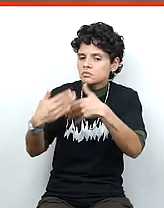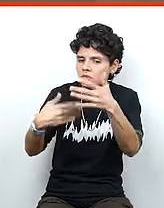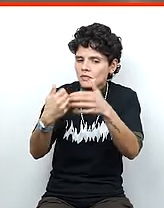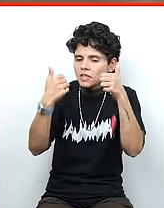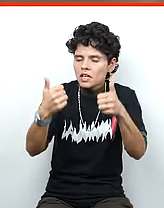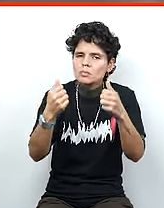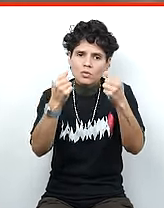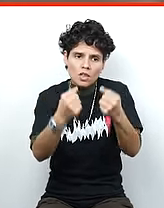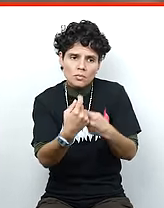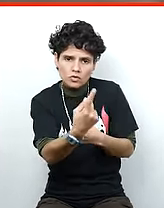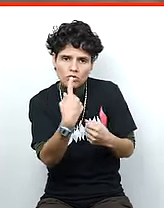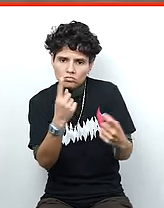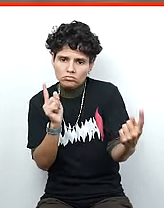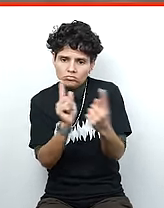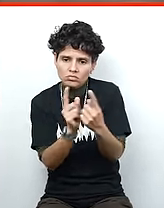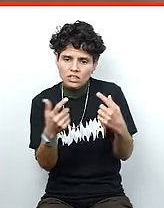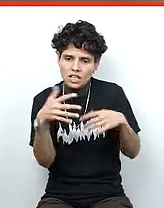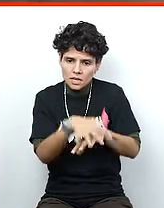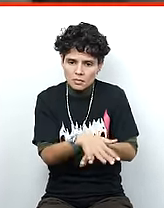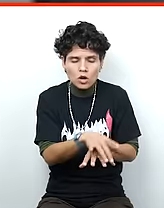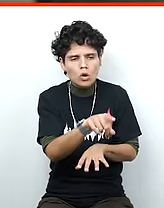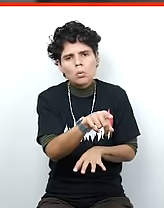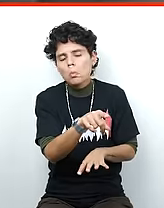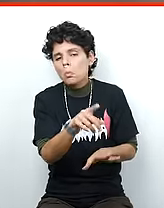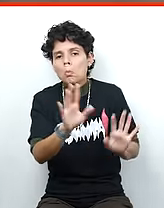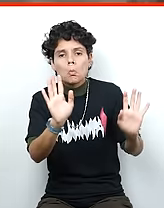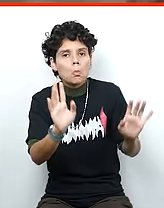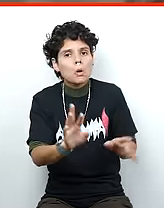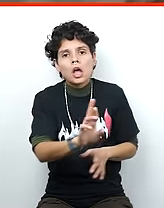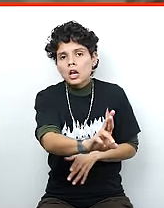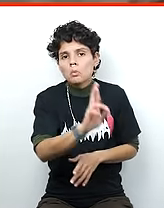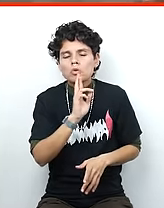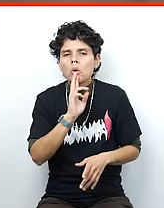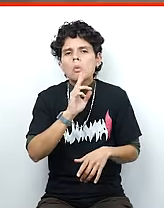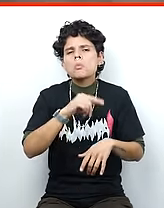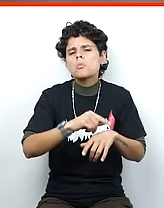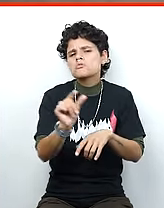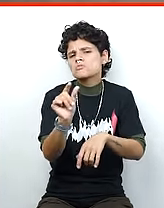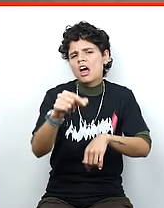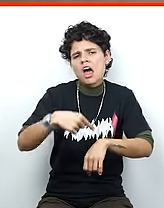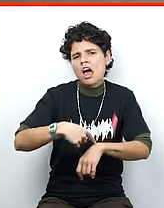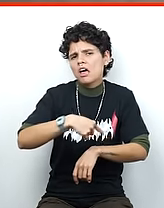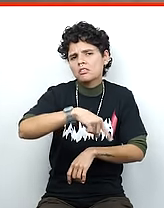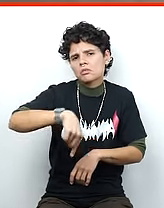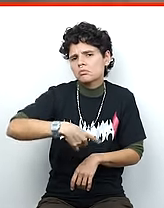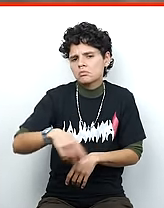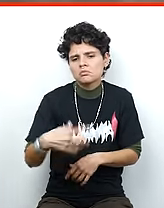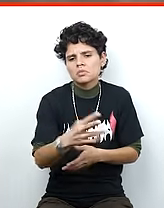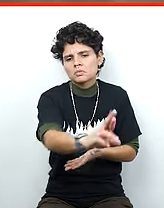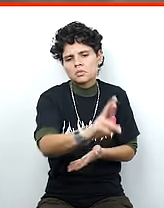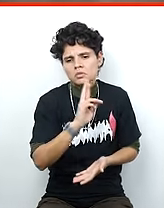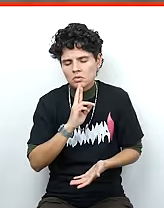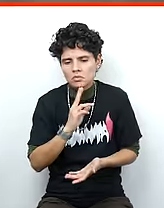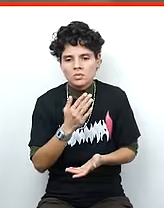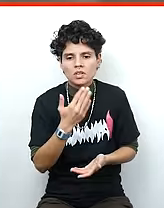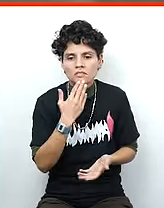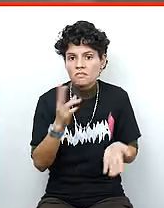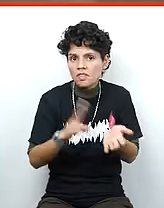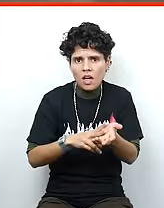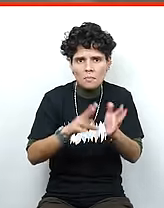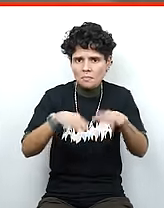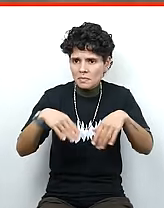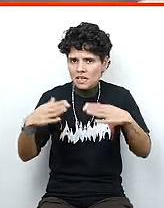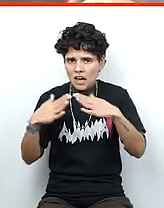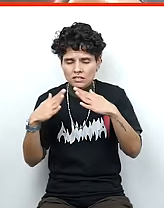escúchalo, quiero hacer el remix contigo, que Ryan Castro. Y el chivito me respondió, como a las horas después, me dijo, sí, cuenta conmigo. Y de hecho, lo fue a grabar para mi casa,